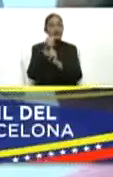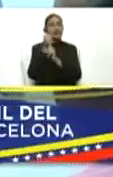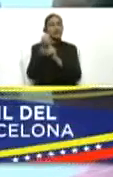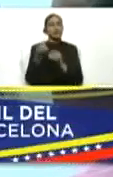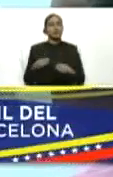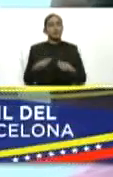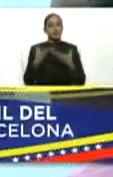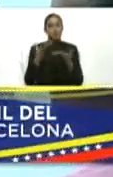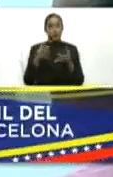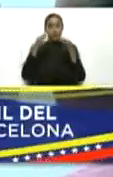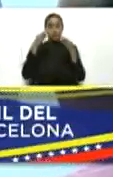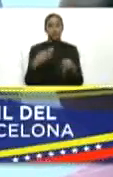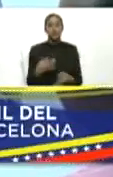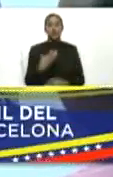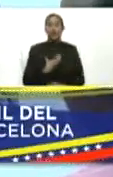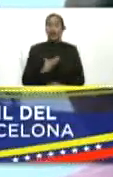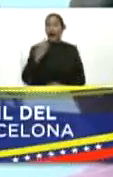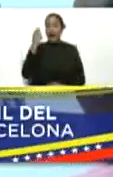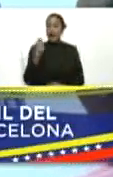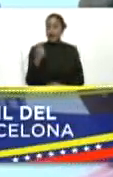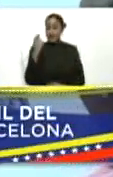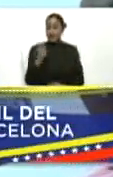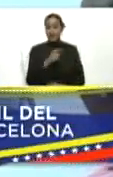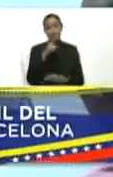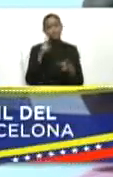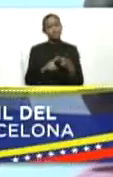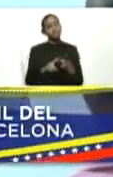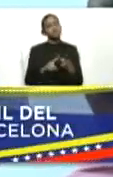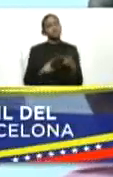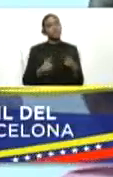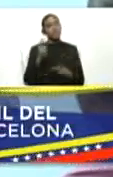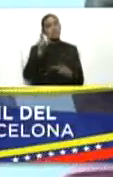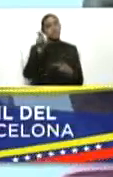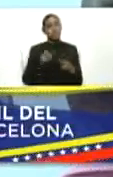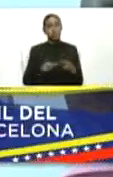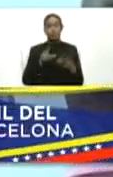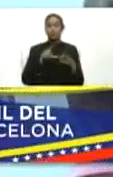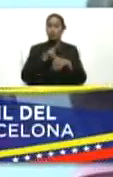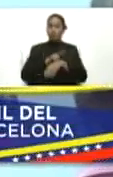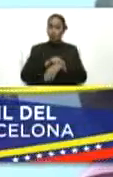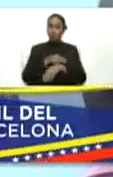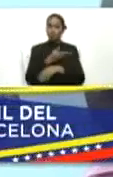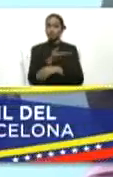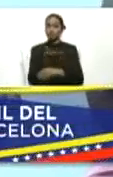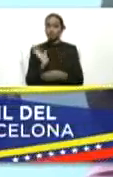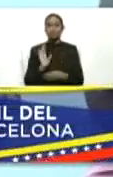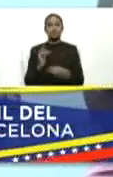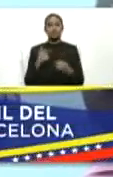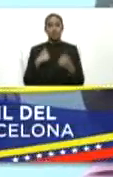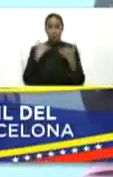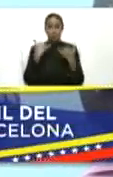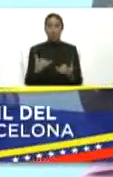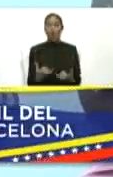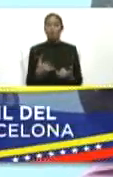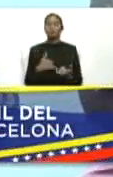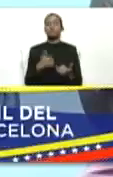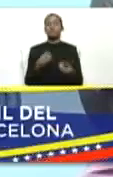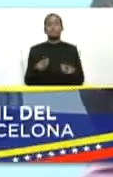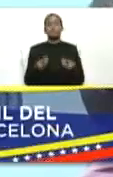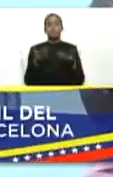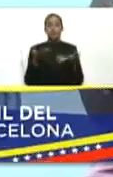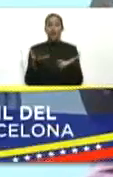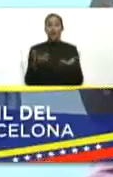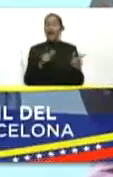señora alcaldesa, señora primera combatiente, doctores, doctoras, entrego oficialmente de